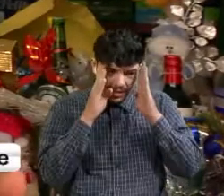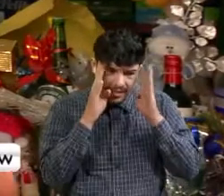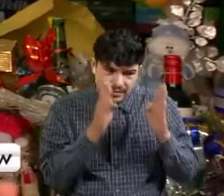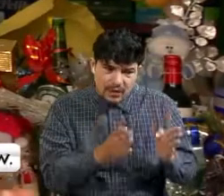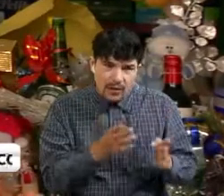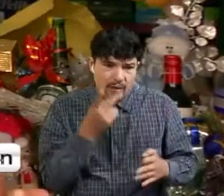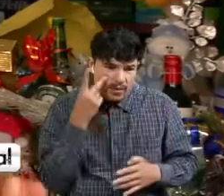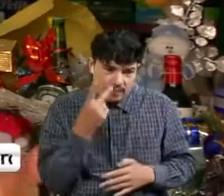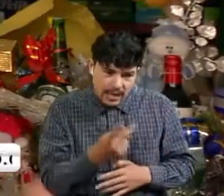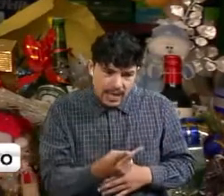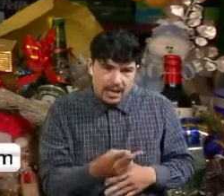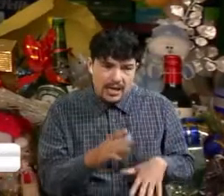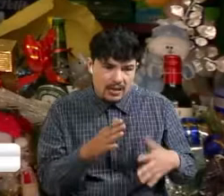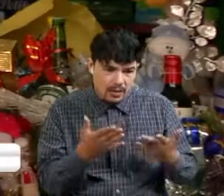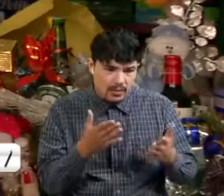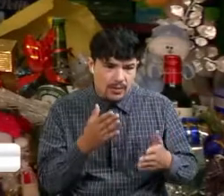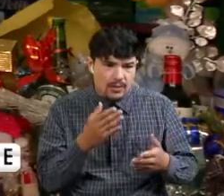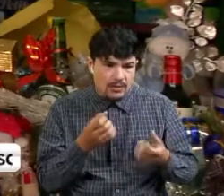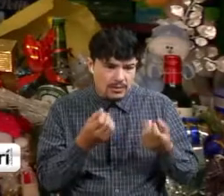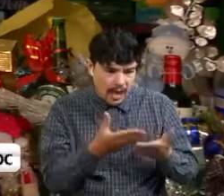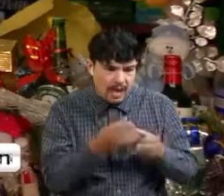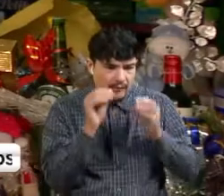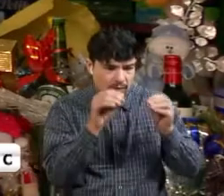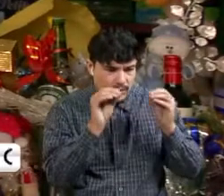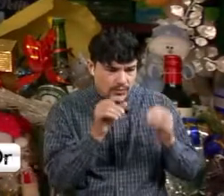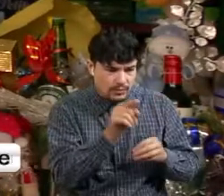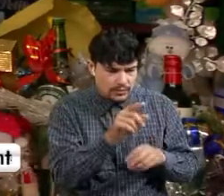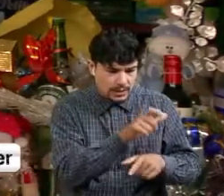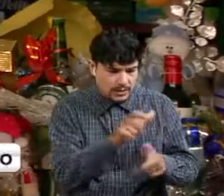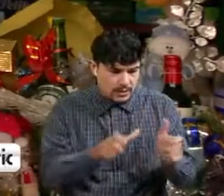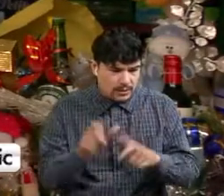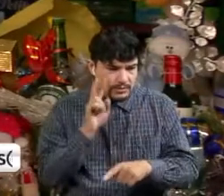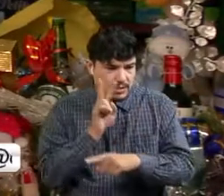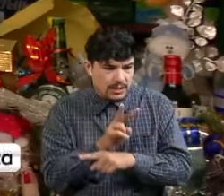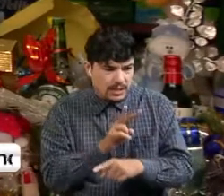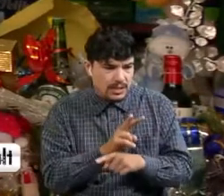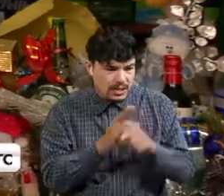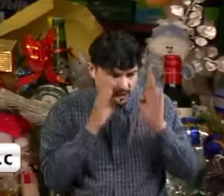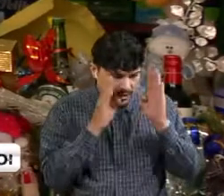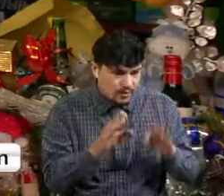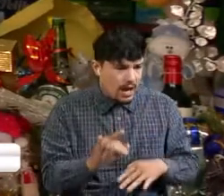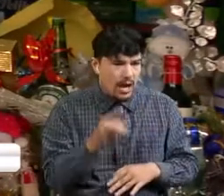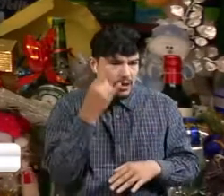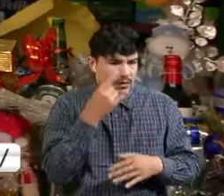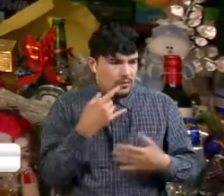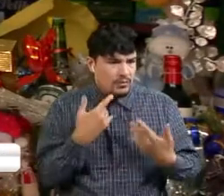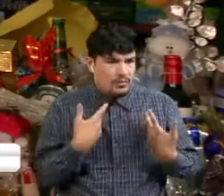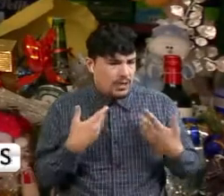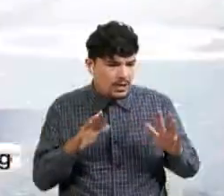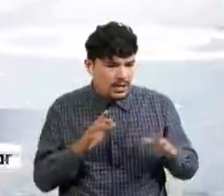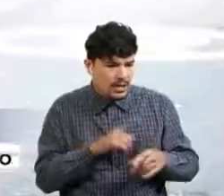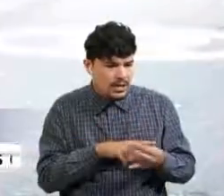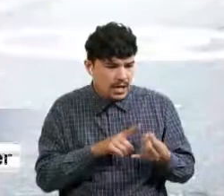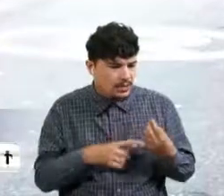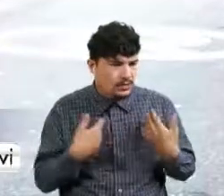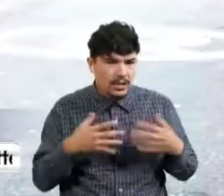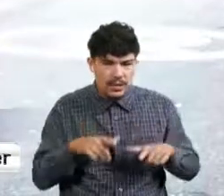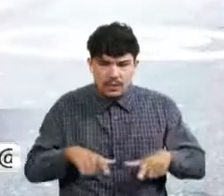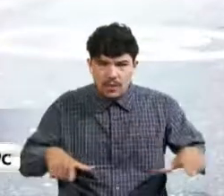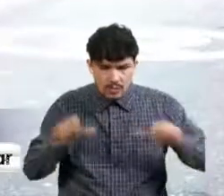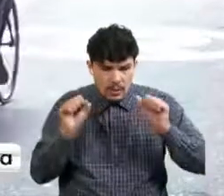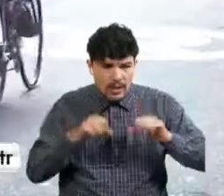indicaciones a los vigilantes y estén como más preparados porque estos casos se pueden presentar no en cualquier parte